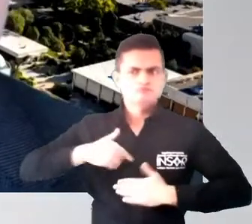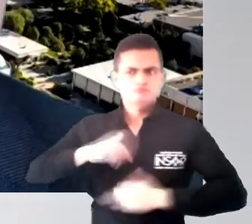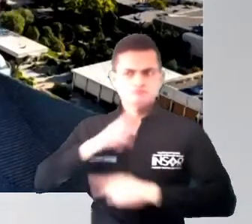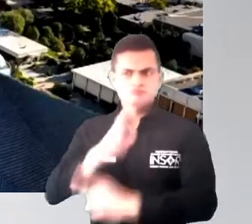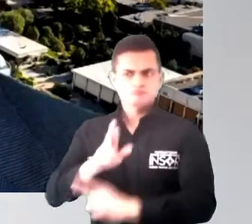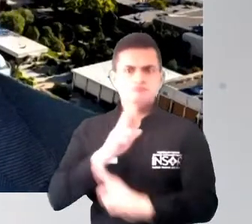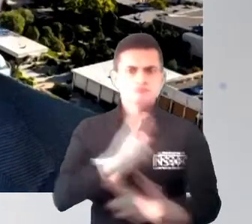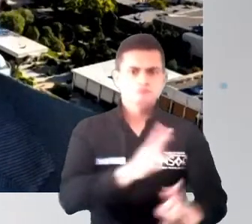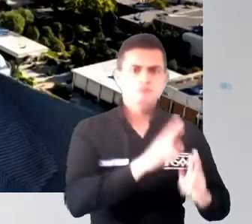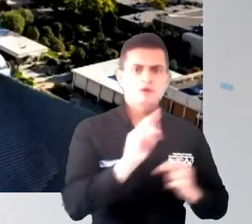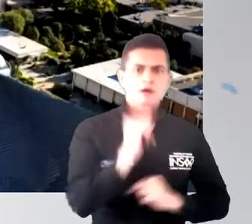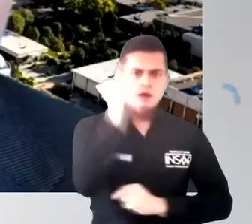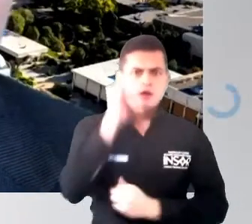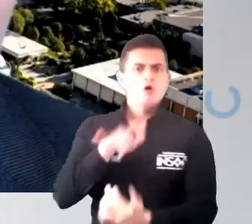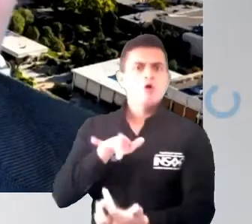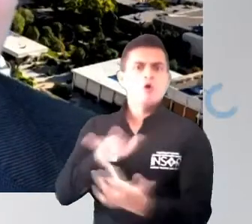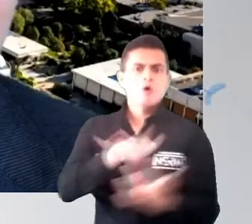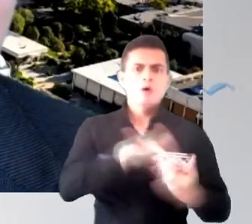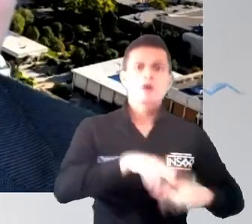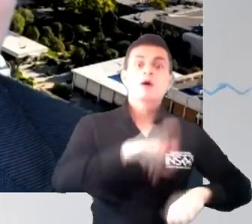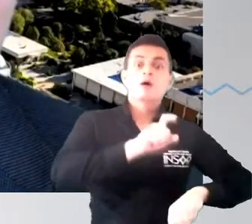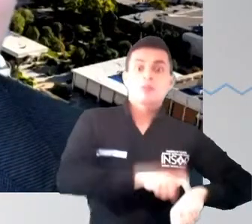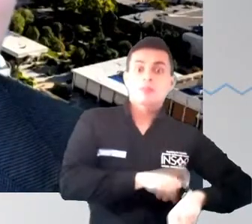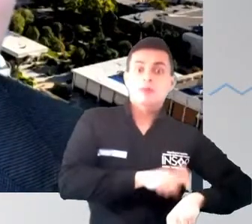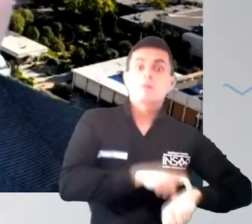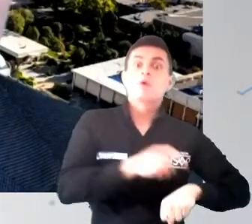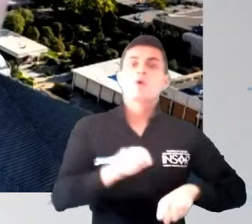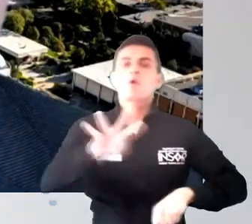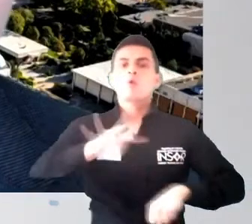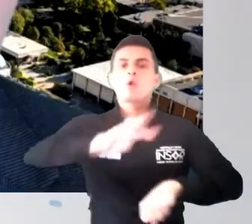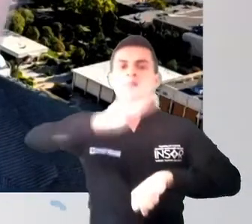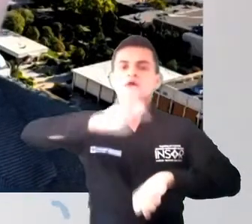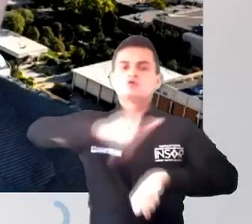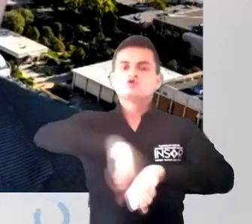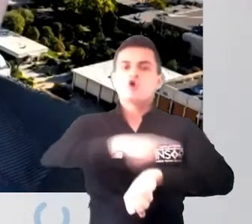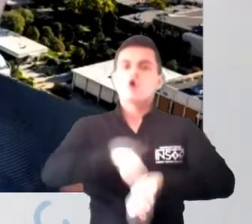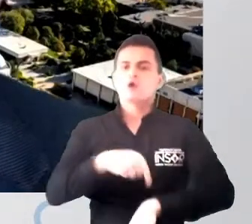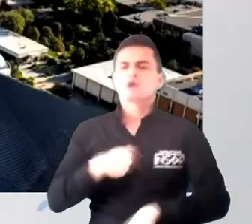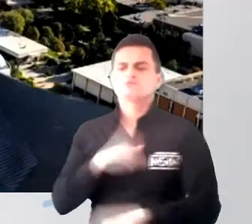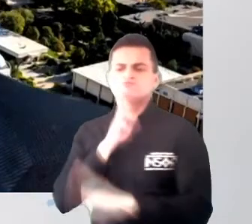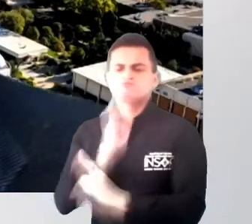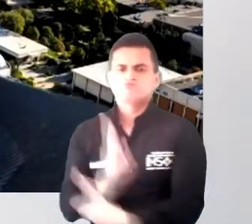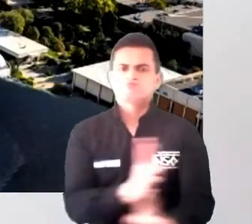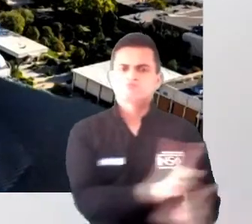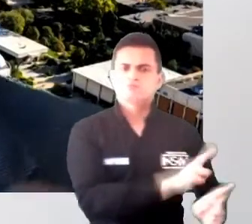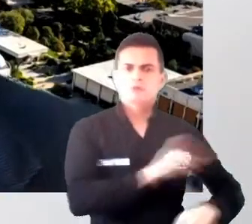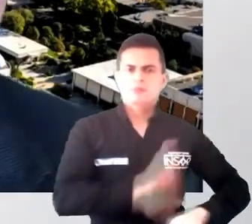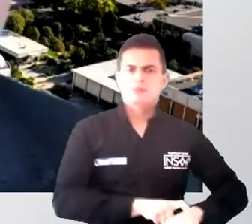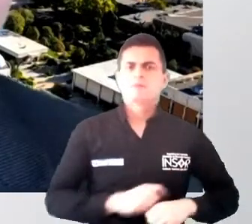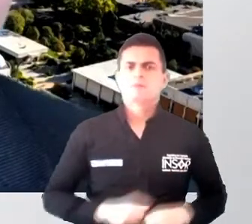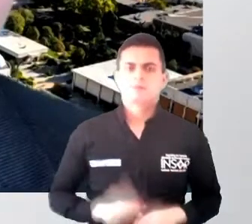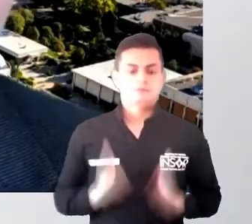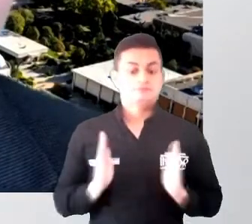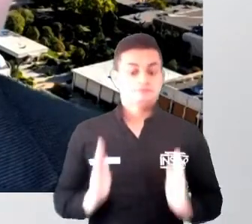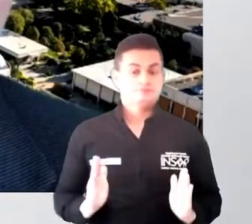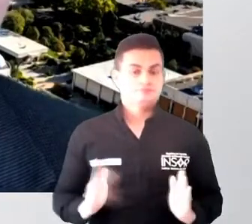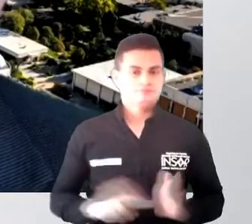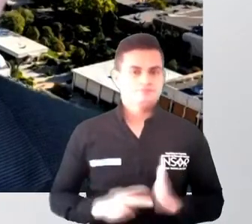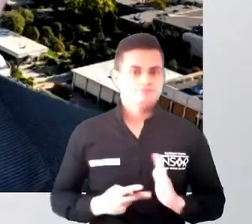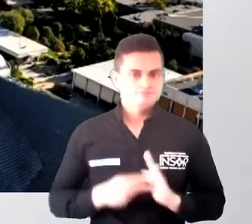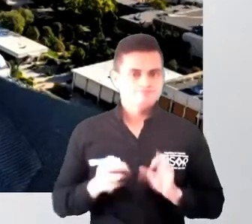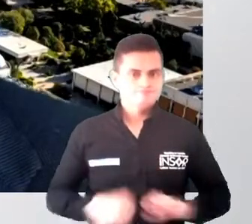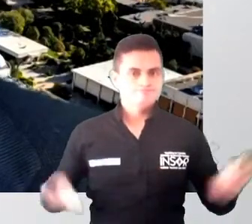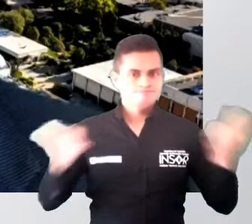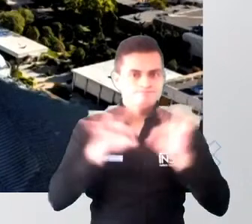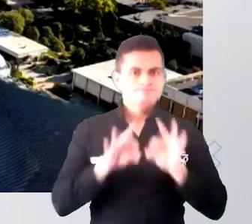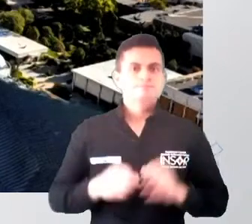contactar entre las próximas 48 horas. Por lo tanto, usted